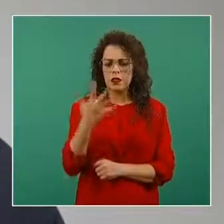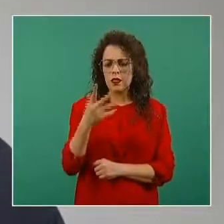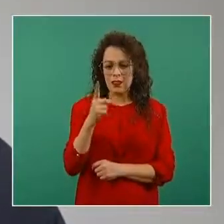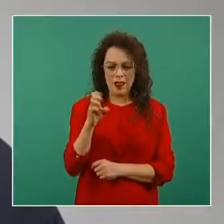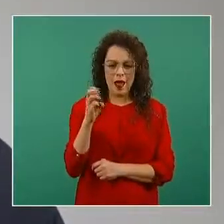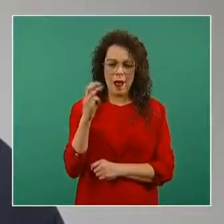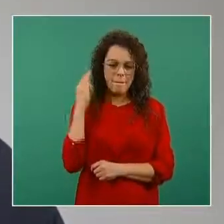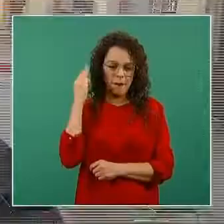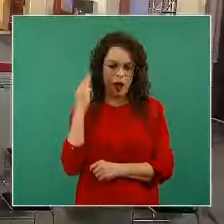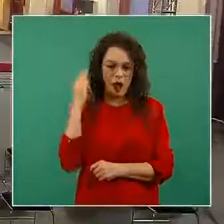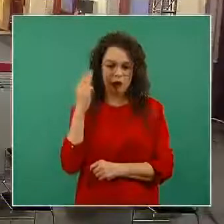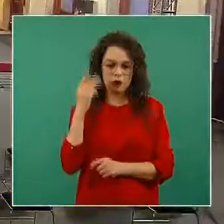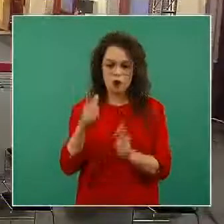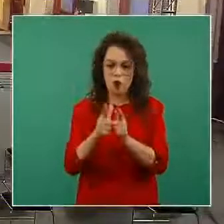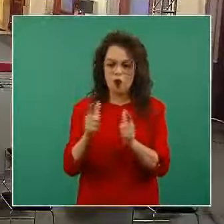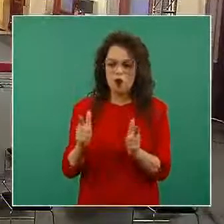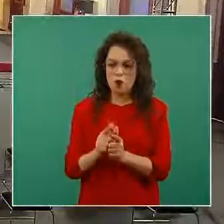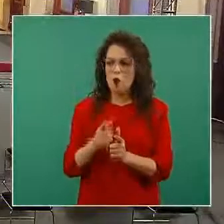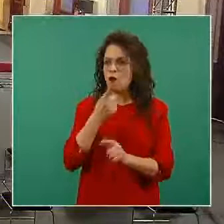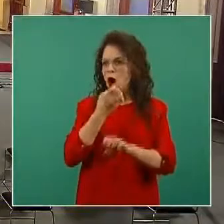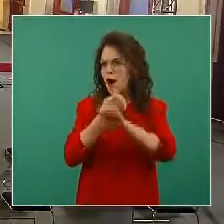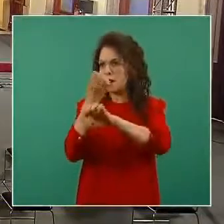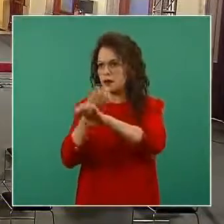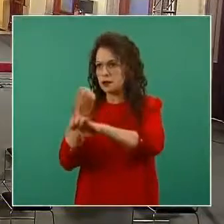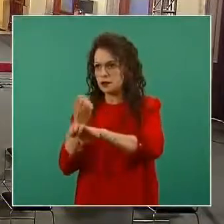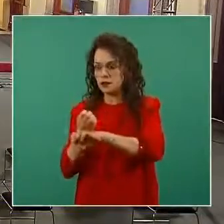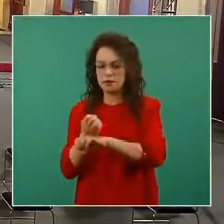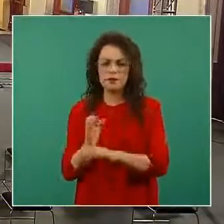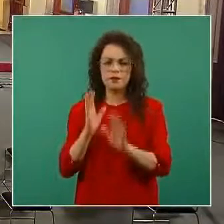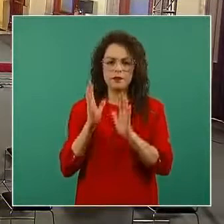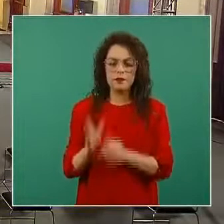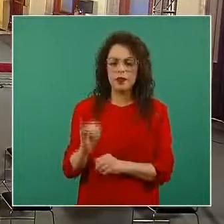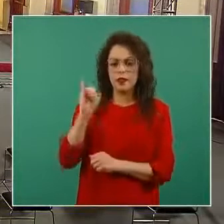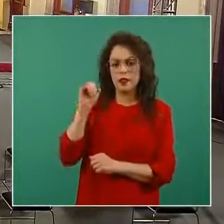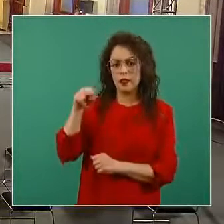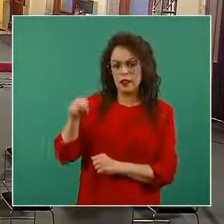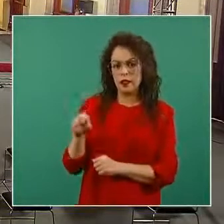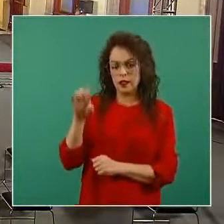marzo. Y bueno, ya el Instituto Nacional Electoral y sus